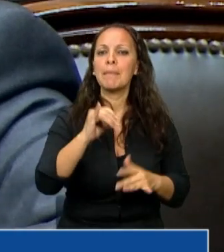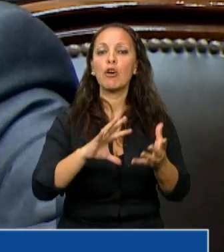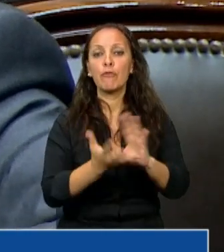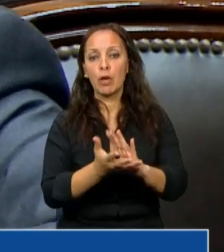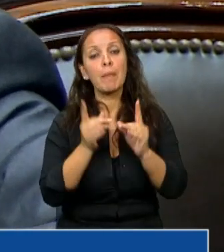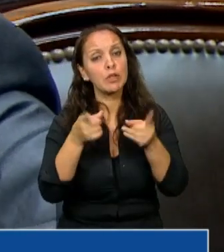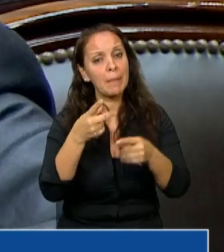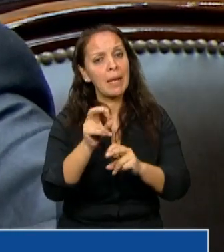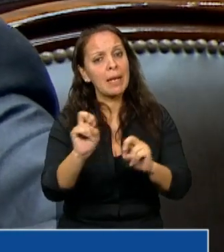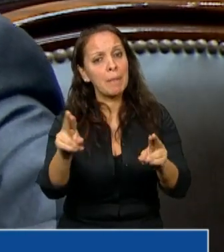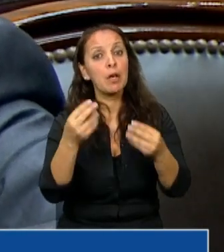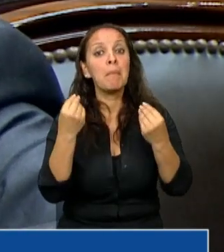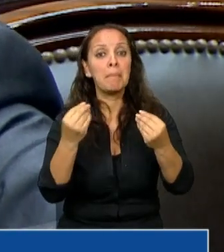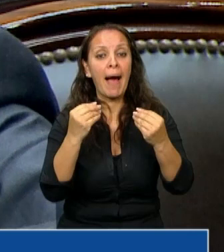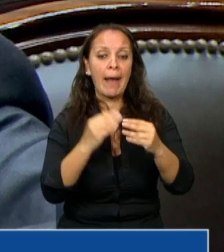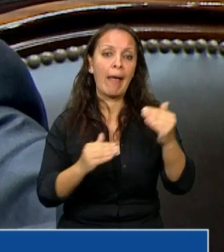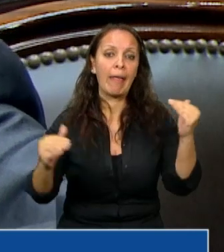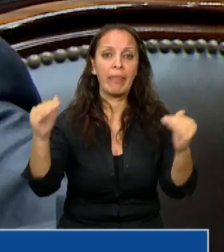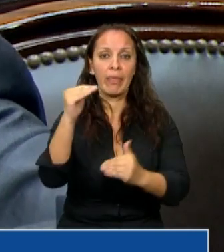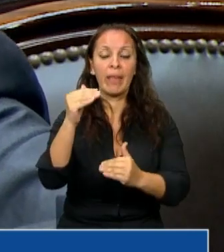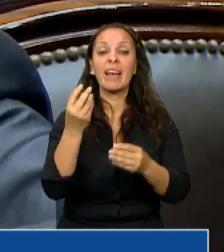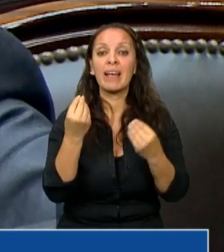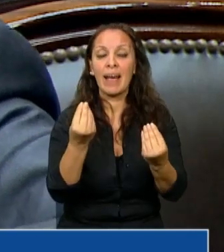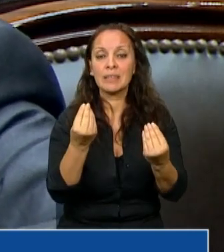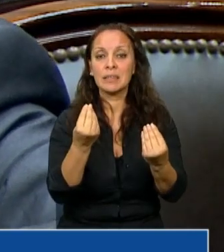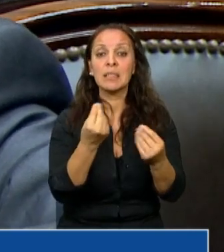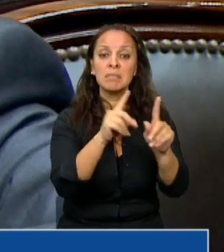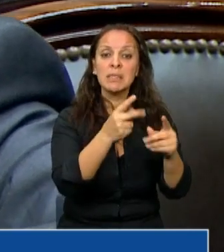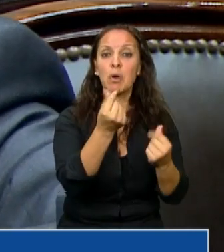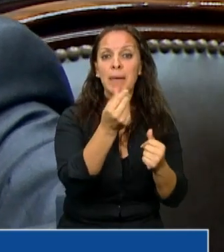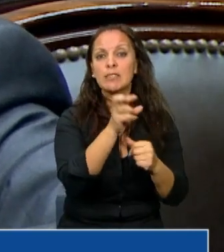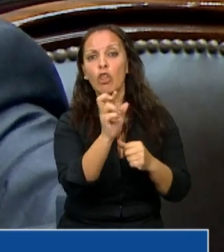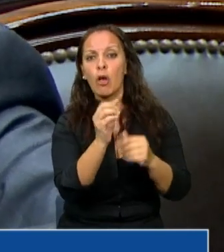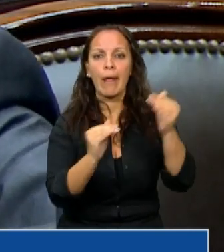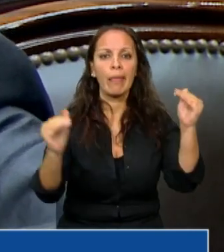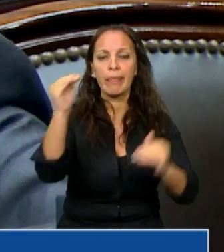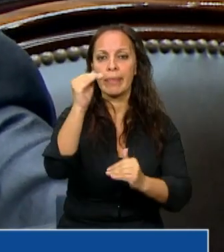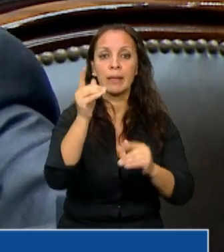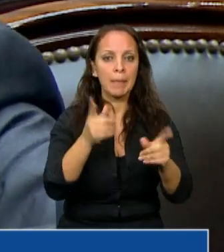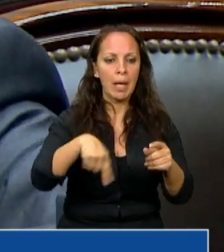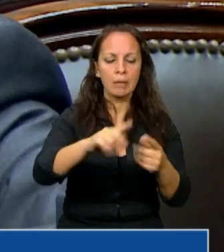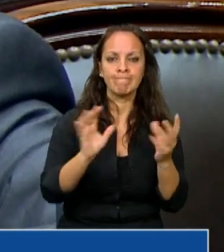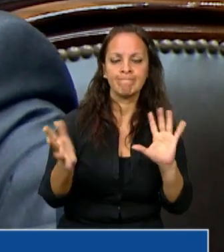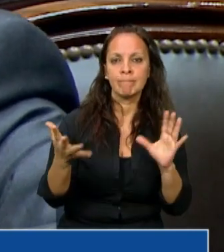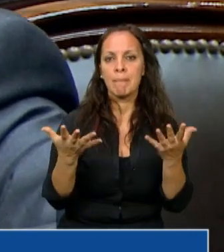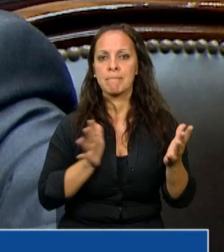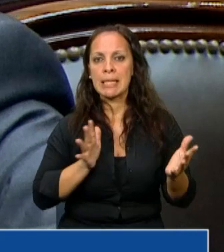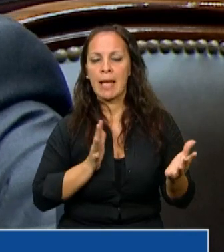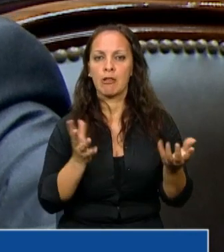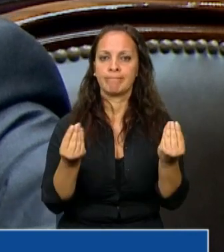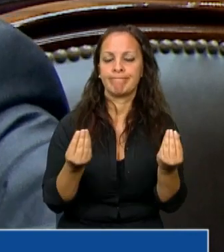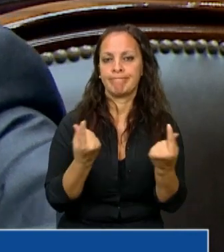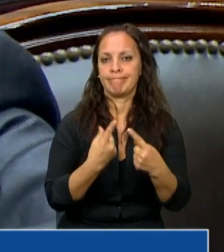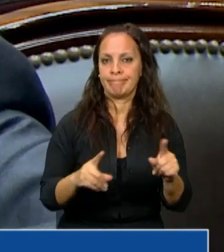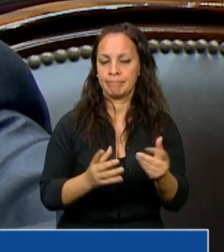peor para llegar a una crisis inflacionaria es desbalancear el fisco y luego meter terror, miedo y pánico. Con la